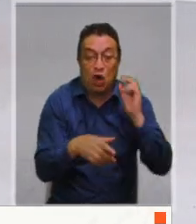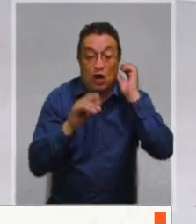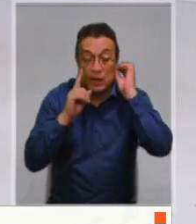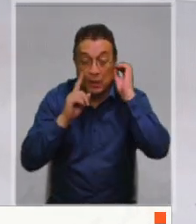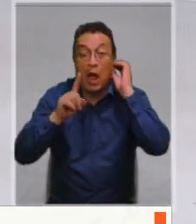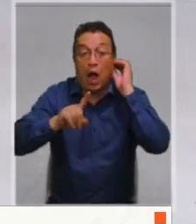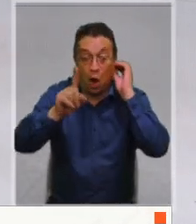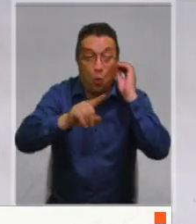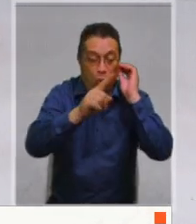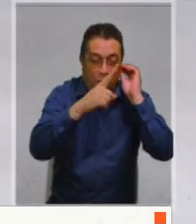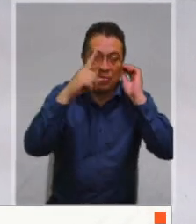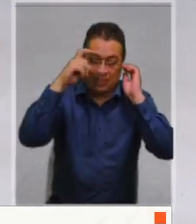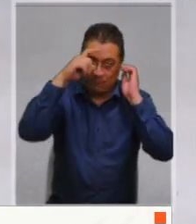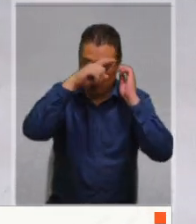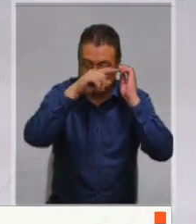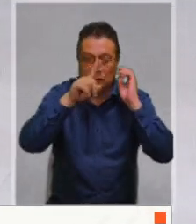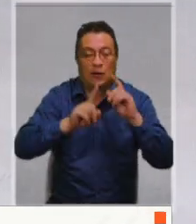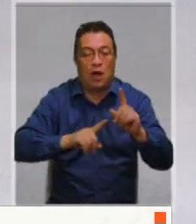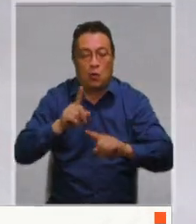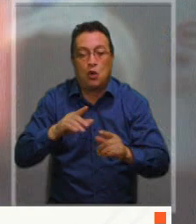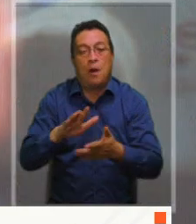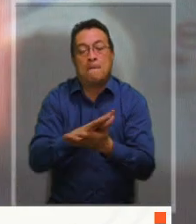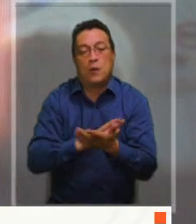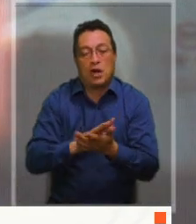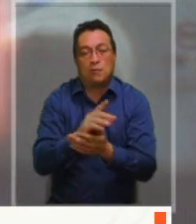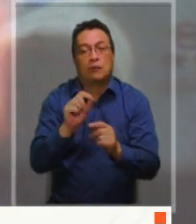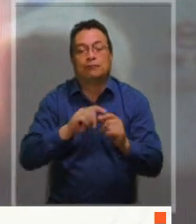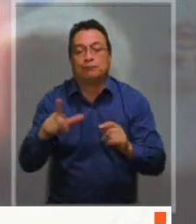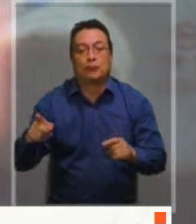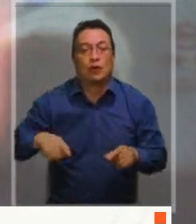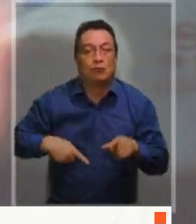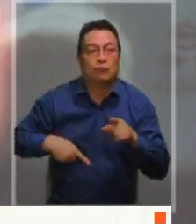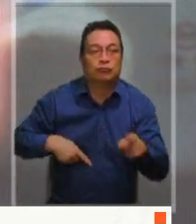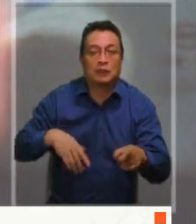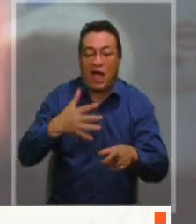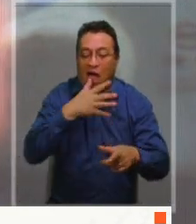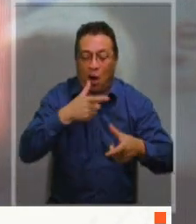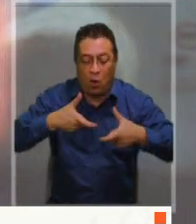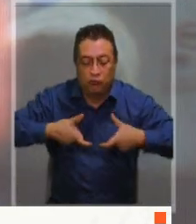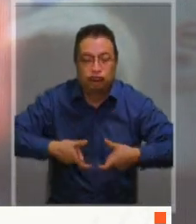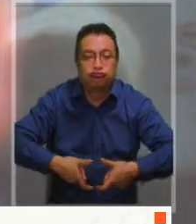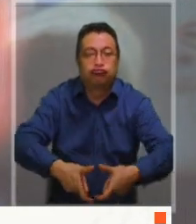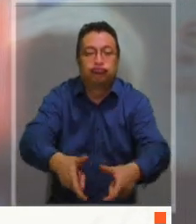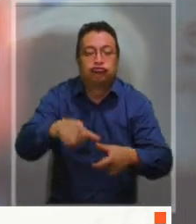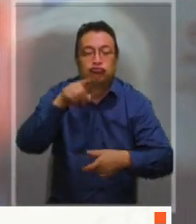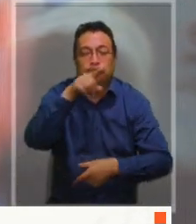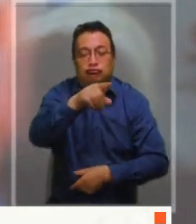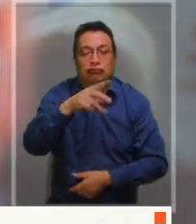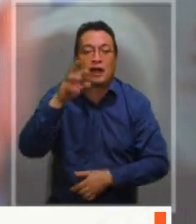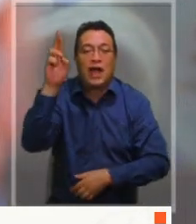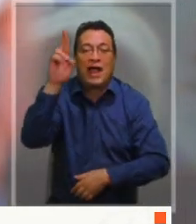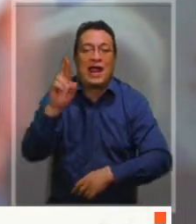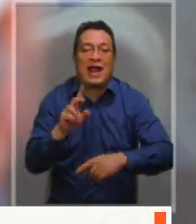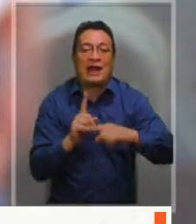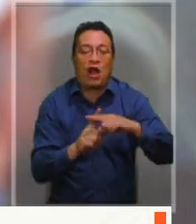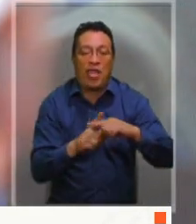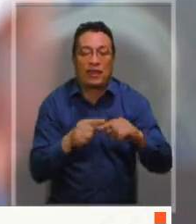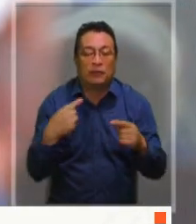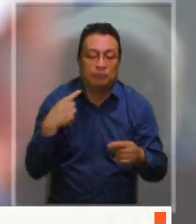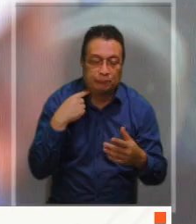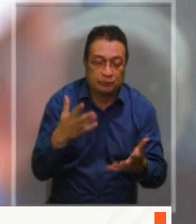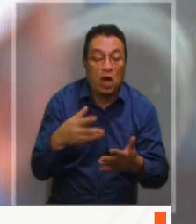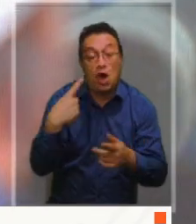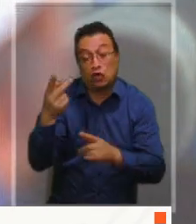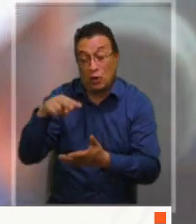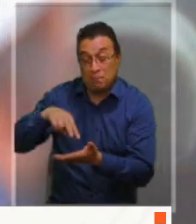puntos difíciles, algunos gatillados, por ejemplo, por el problema de la matriz de agua potable en Recoleta, que nos obligó a hacer algunos desvíos, y también en el caso de este